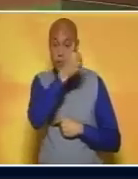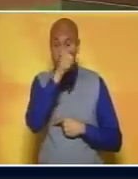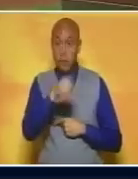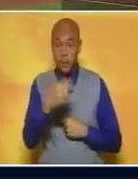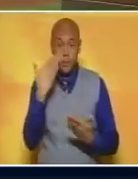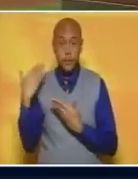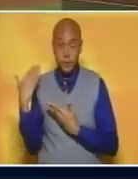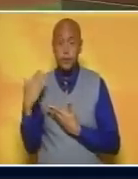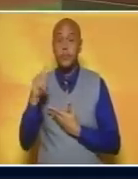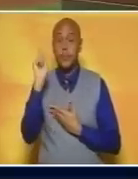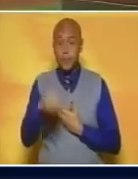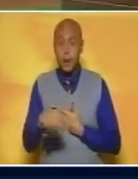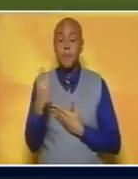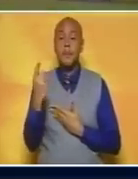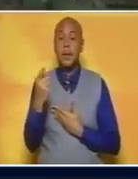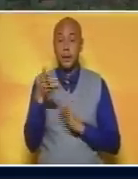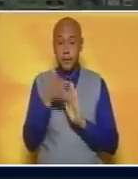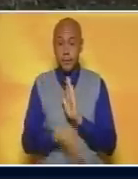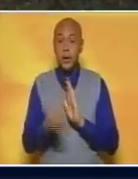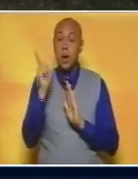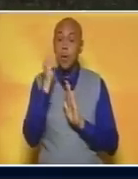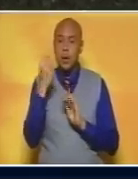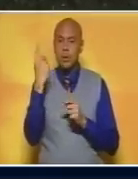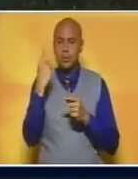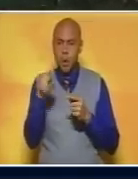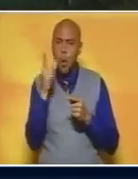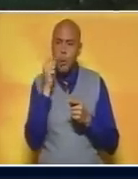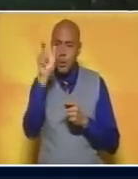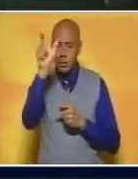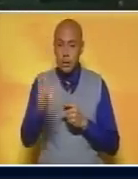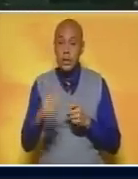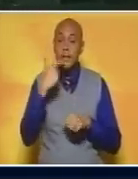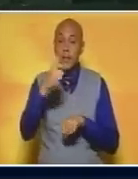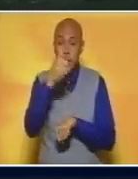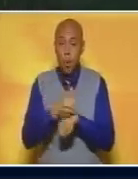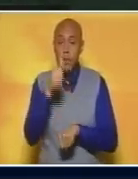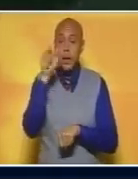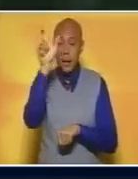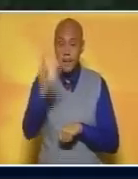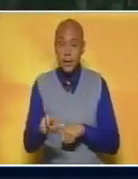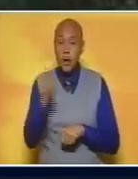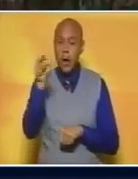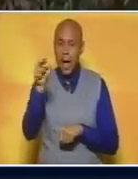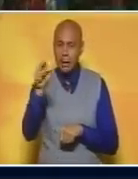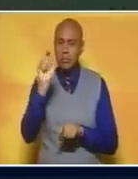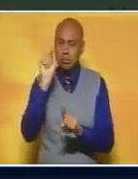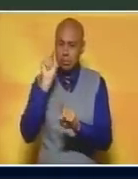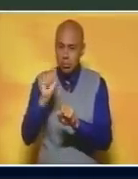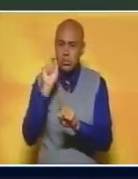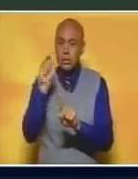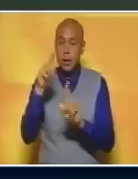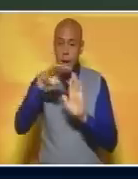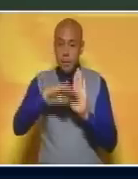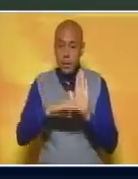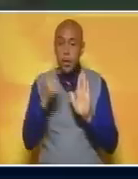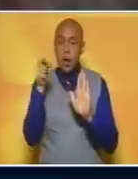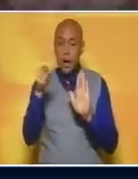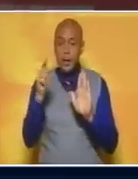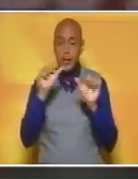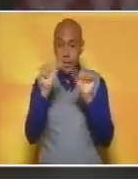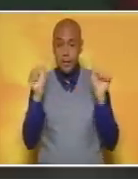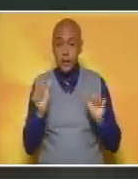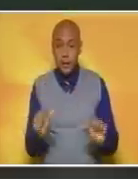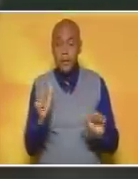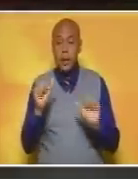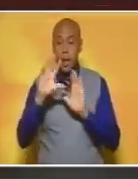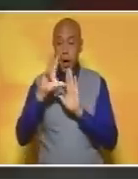las Grandes Ligas, Rob Manfred, menciona varias veces a Cora como la persona clave en la planeación y ejecución del sistema